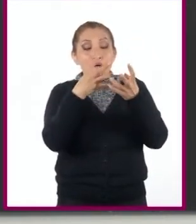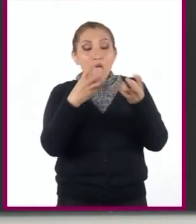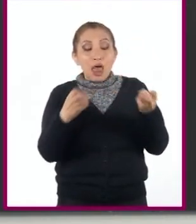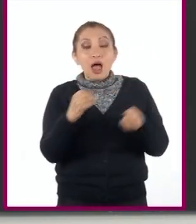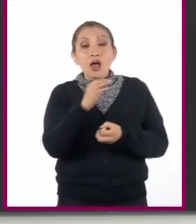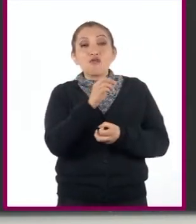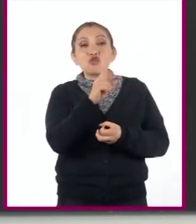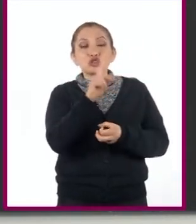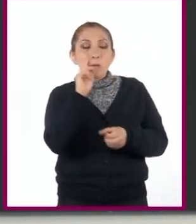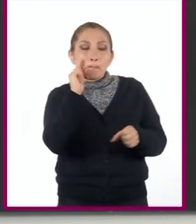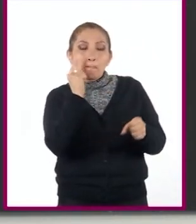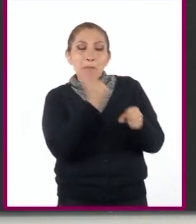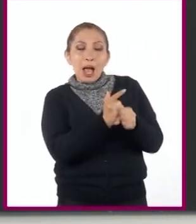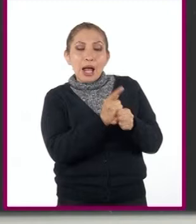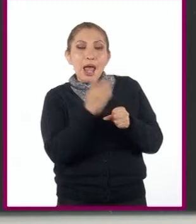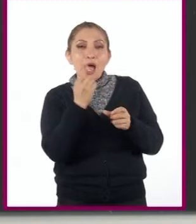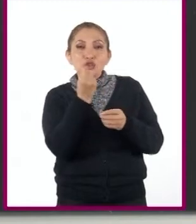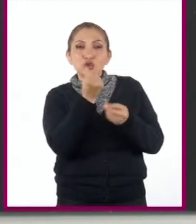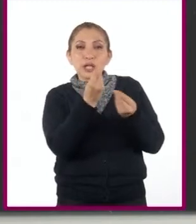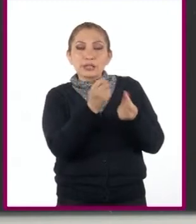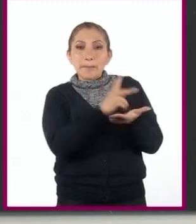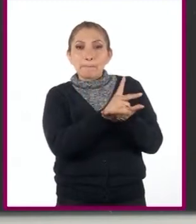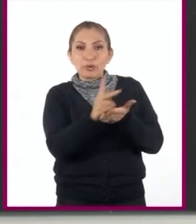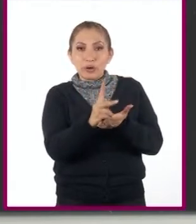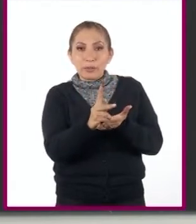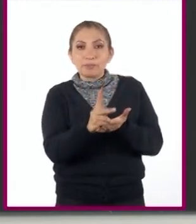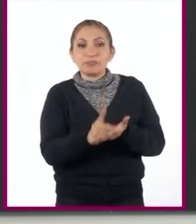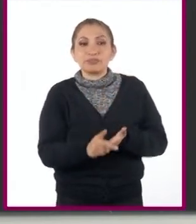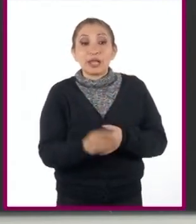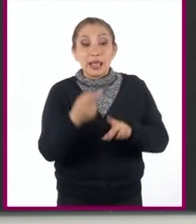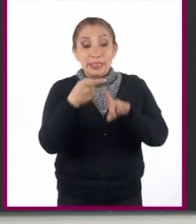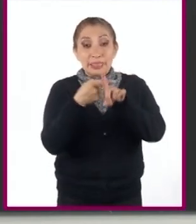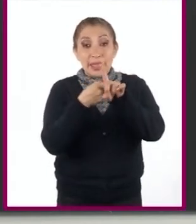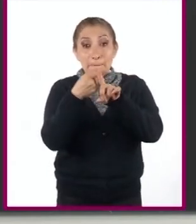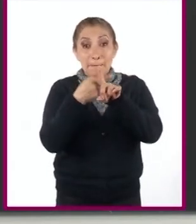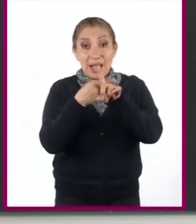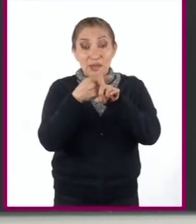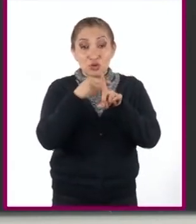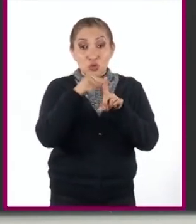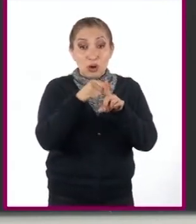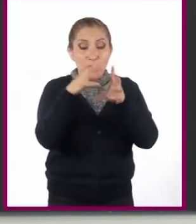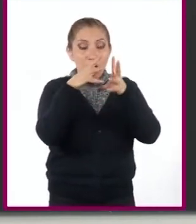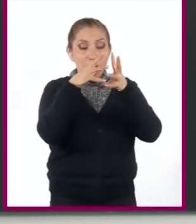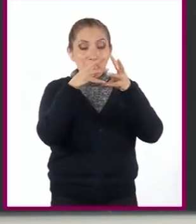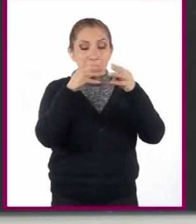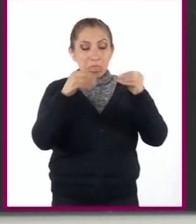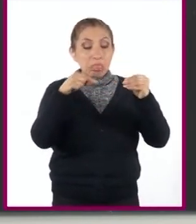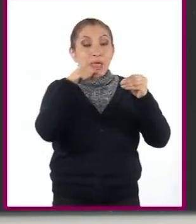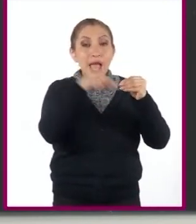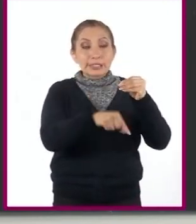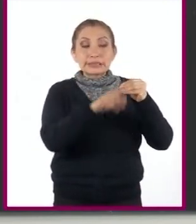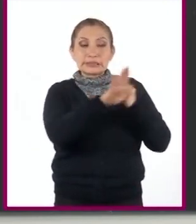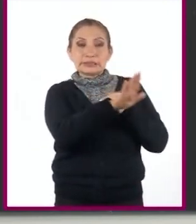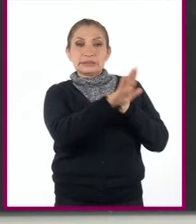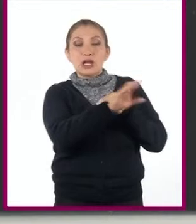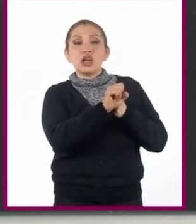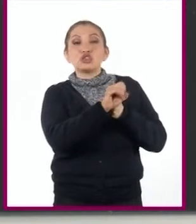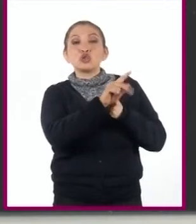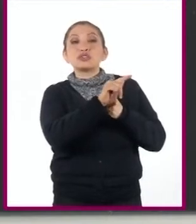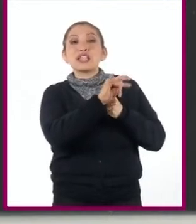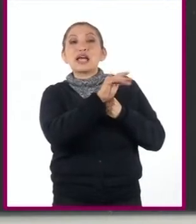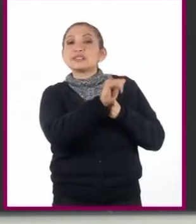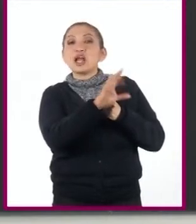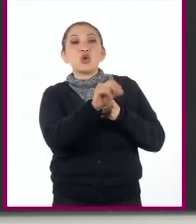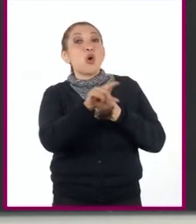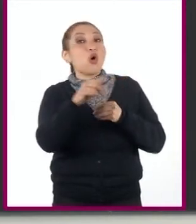poder identificar una sustancia pura. La temperatura a la cual se derrite es una propiedad de la sustancia que